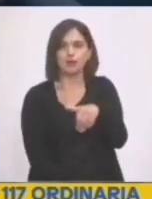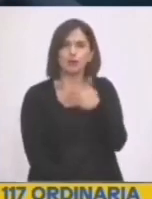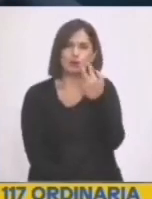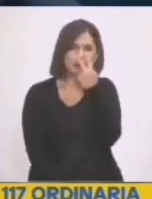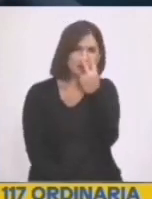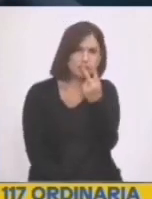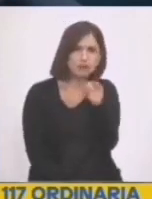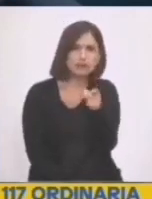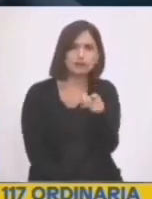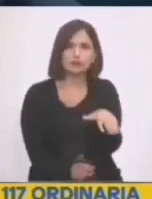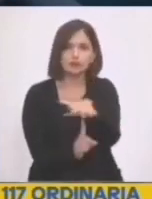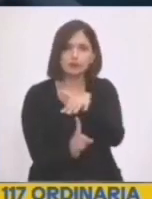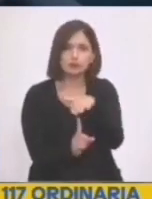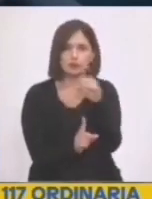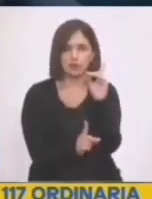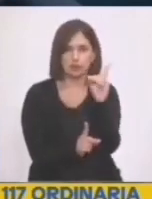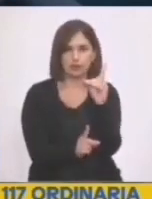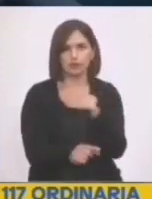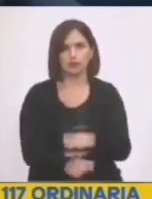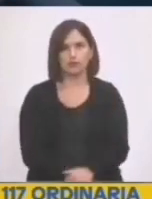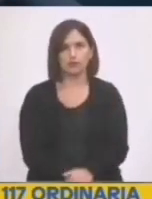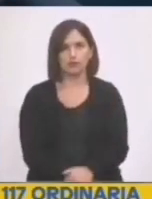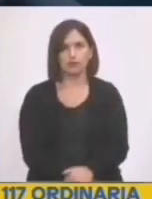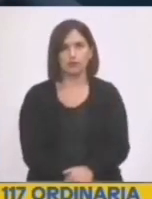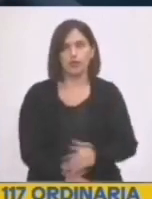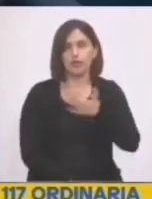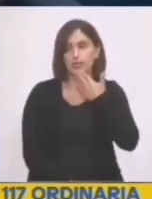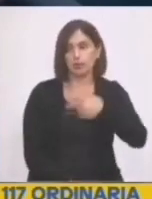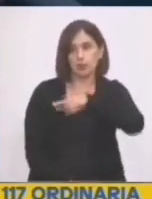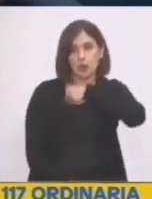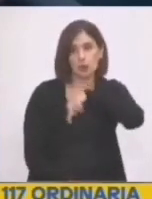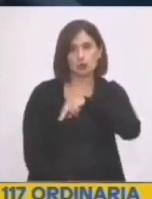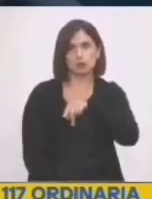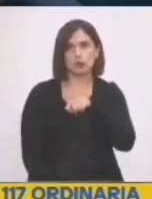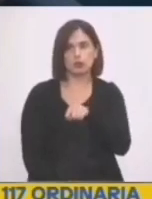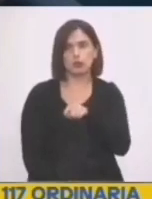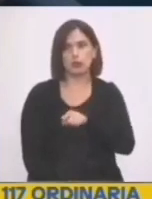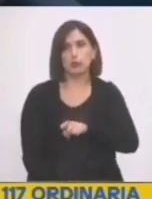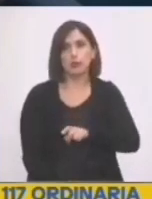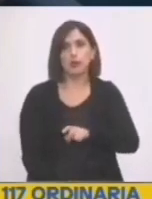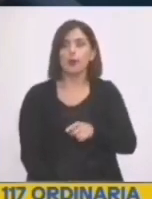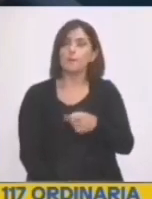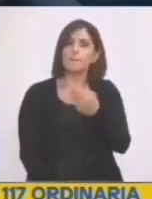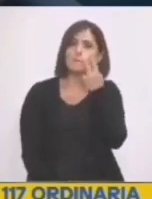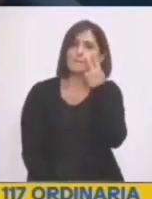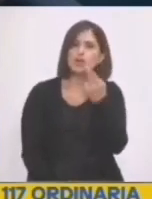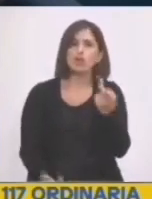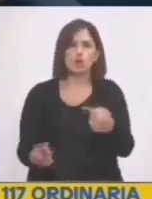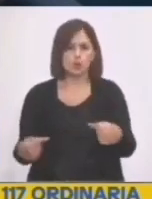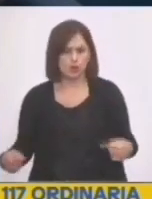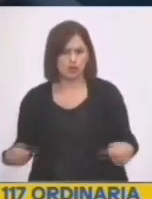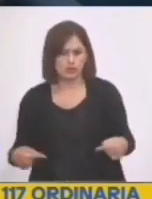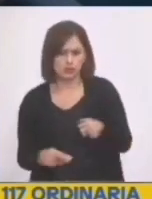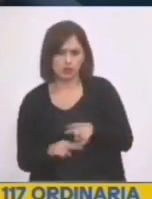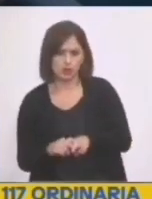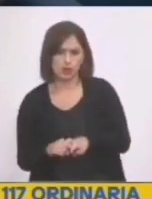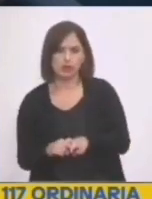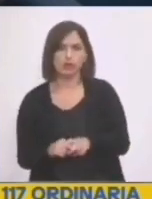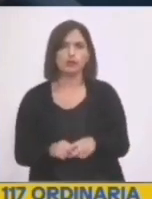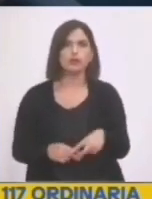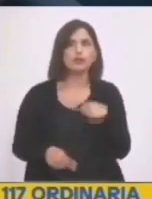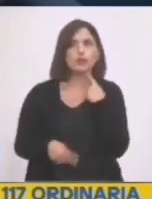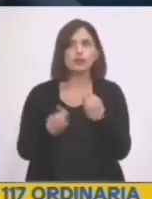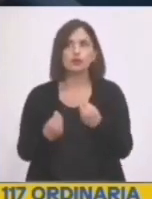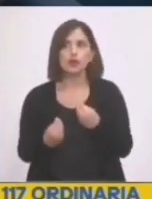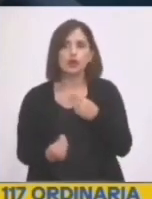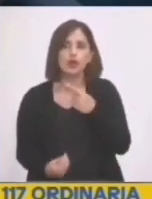uno ve que una persona situación de discapacidad y para Quiénes hemos hecho el ejercicio de subirnos a una silla de ruedas para ver lo que se vive